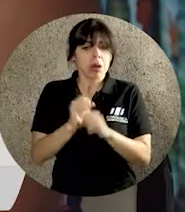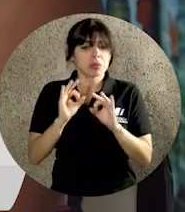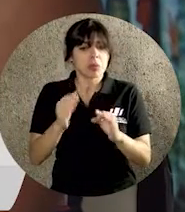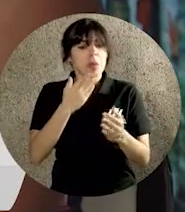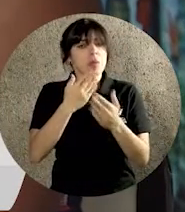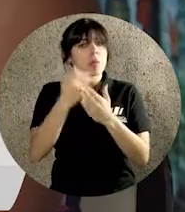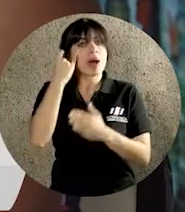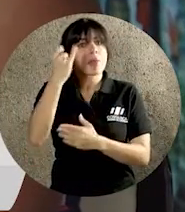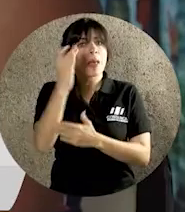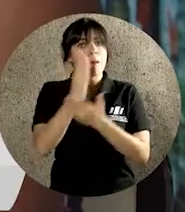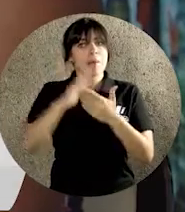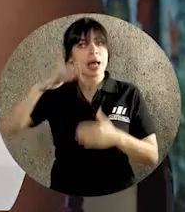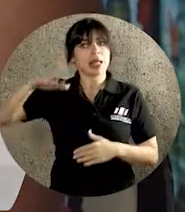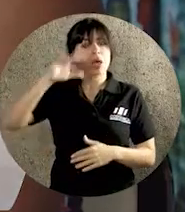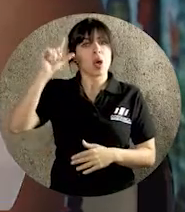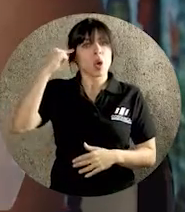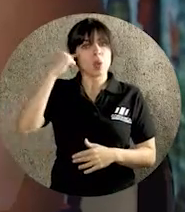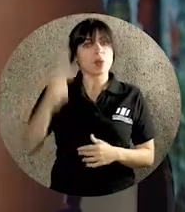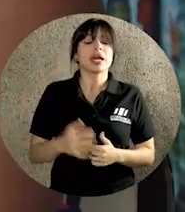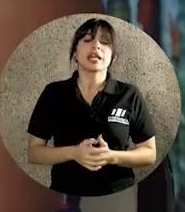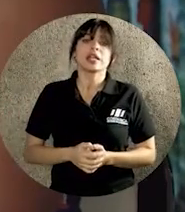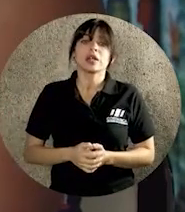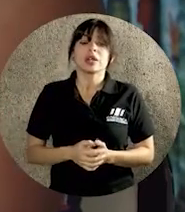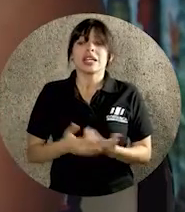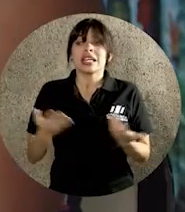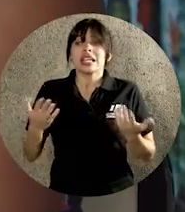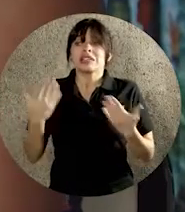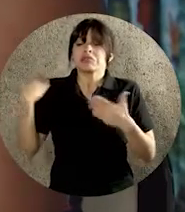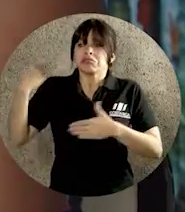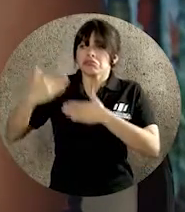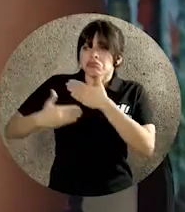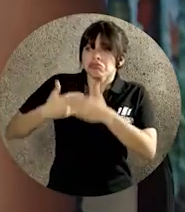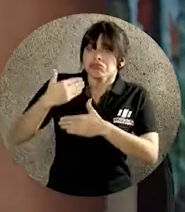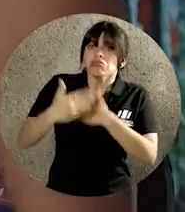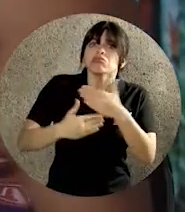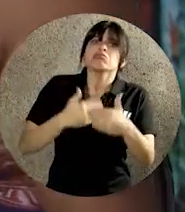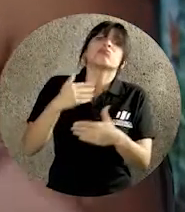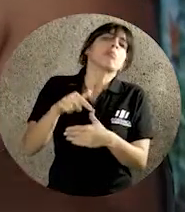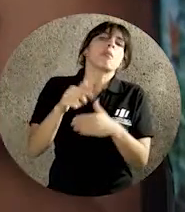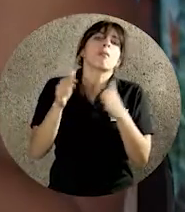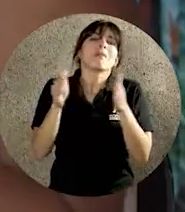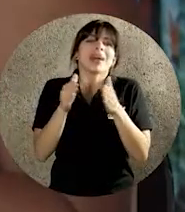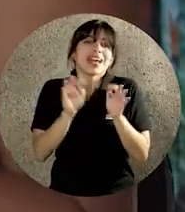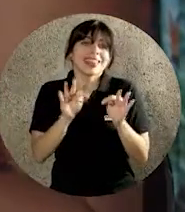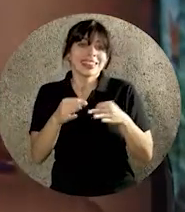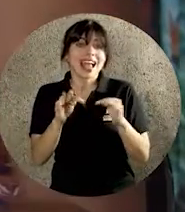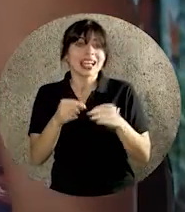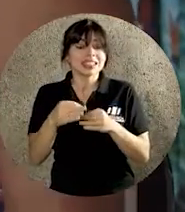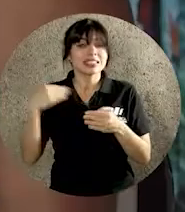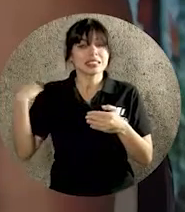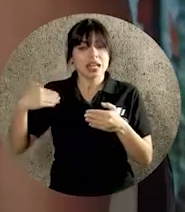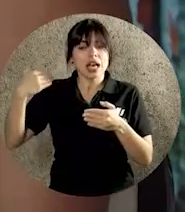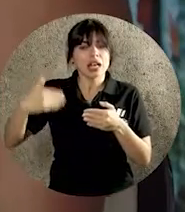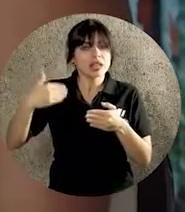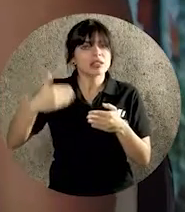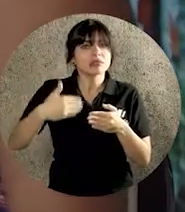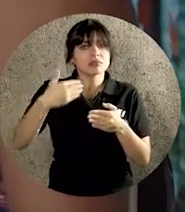es una buena iniciativa por parte del gobierno. Se ha llevado un proceso, ¿verdad?, que son los pequeños talleres que se ha